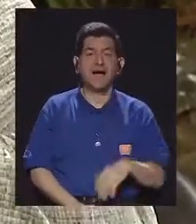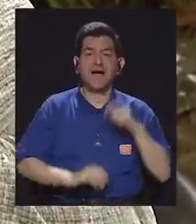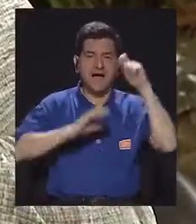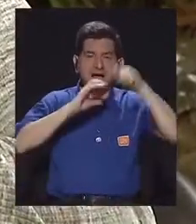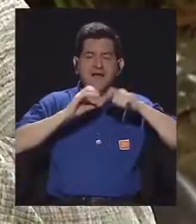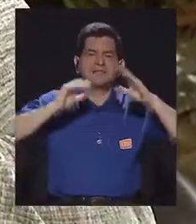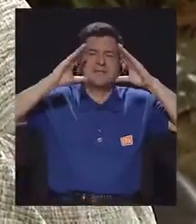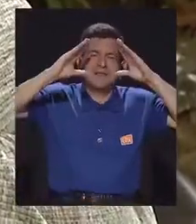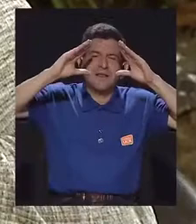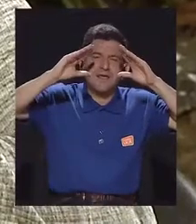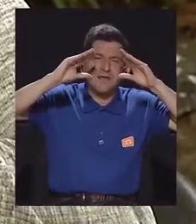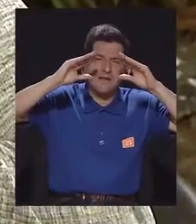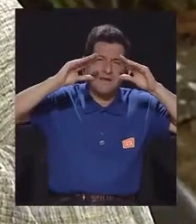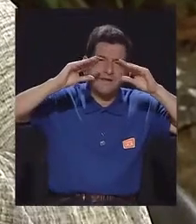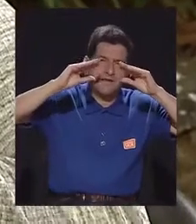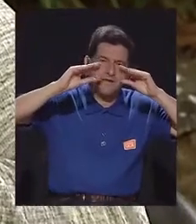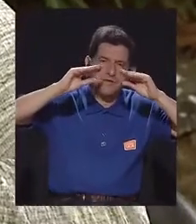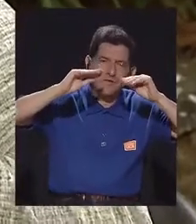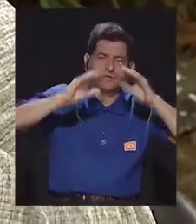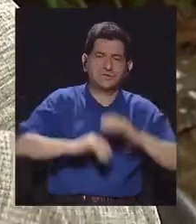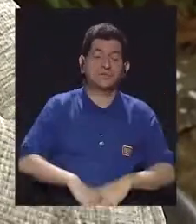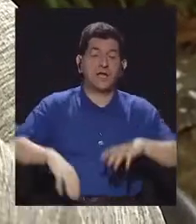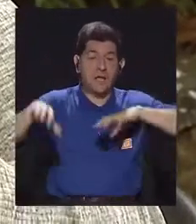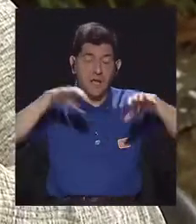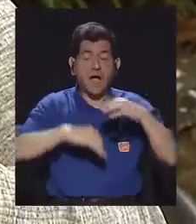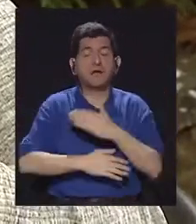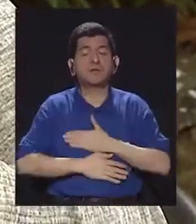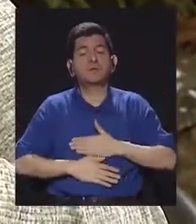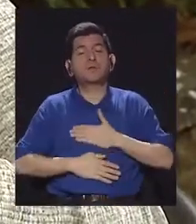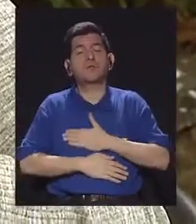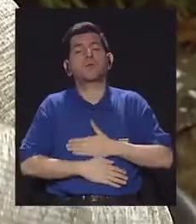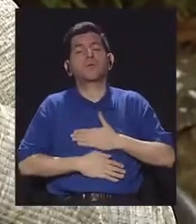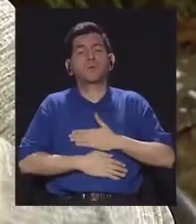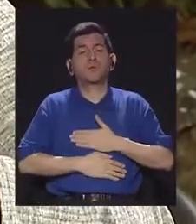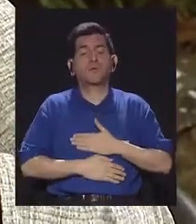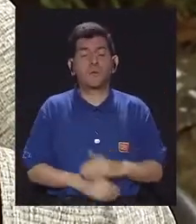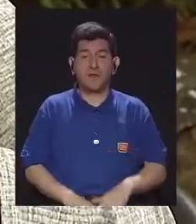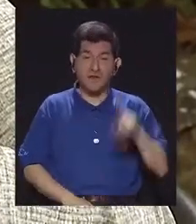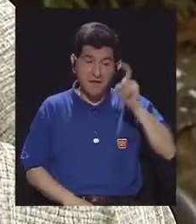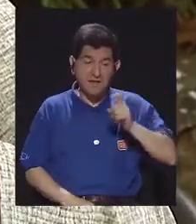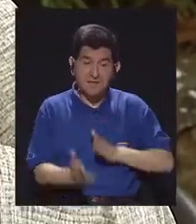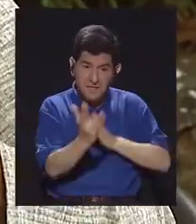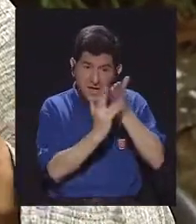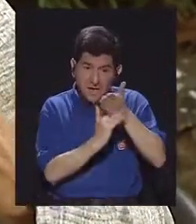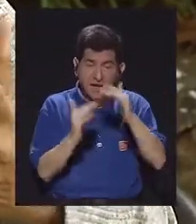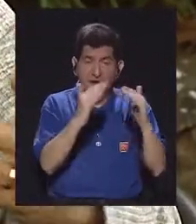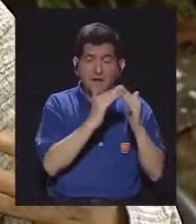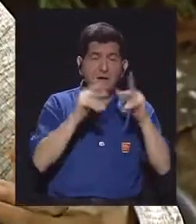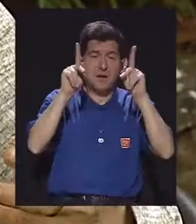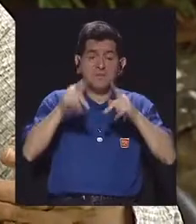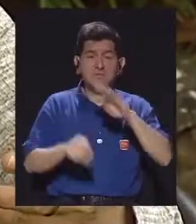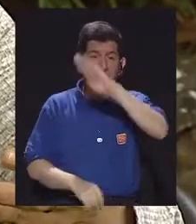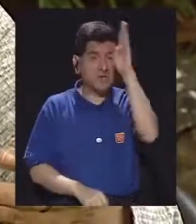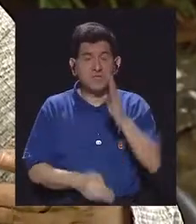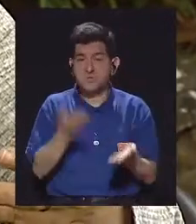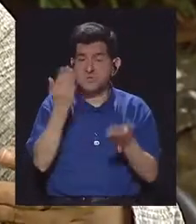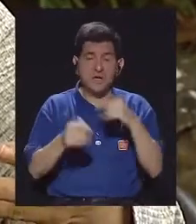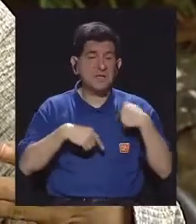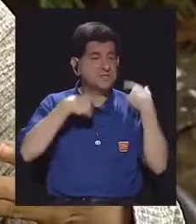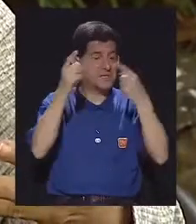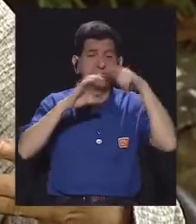noche, cine al atardecer, cine en la noche, son actividades recreativas. Hay que llegar a la comunidad. ¿Cuántas personas nunca han entrado a un